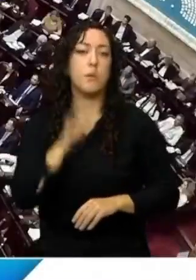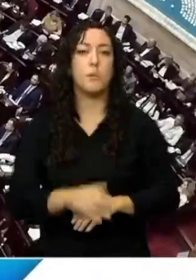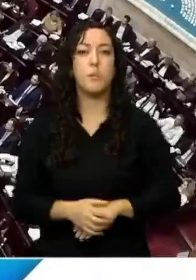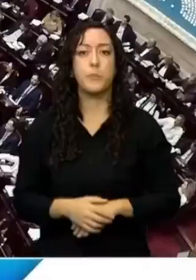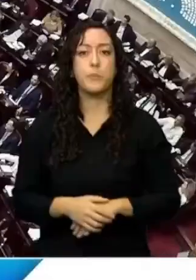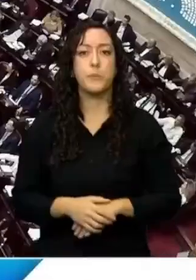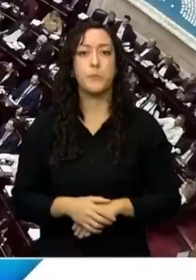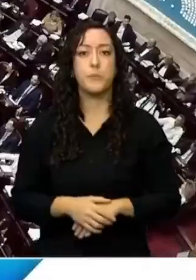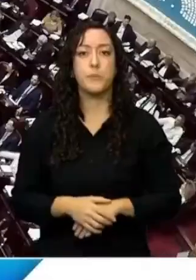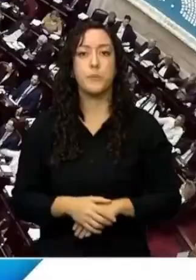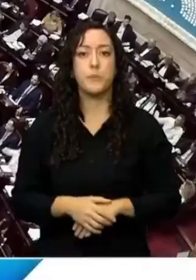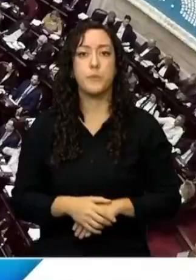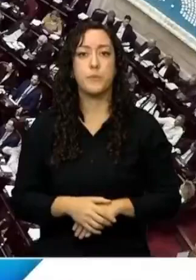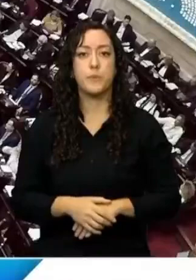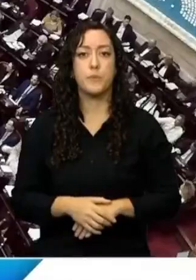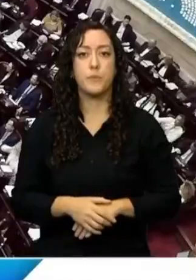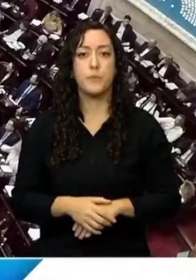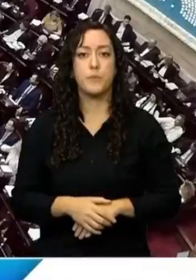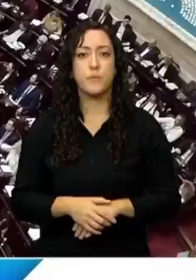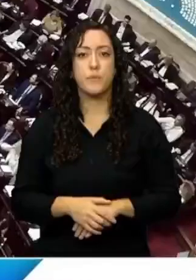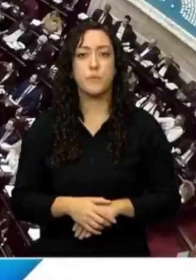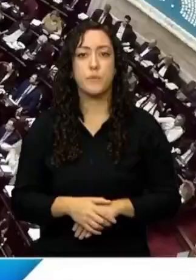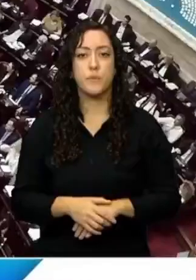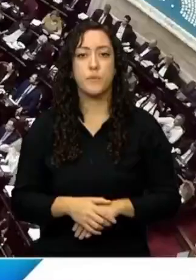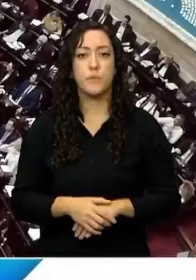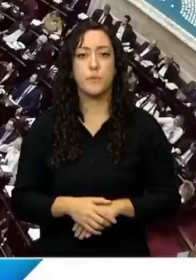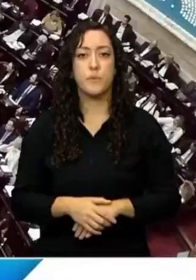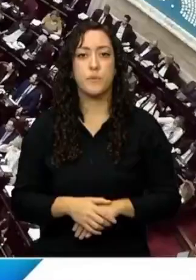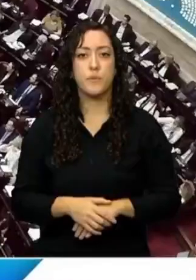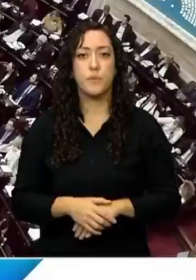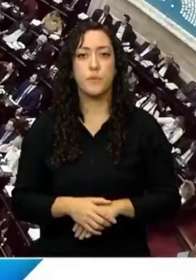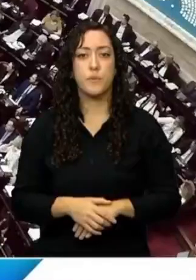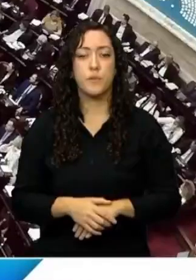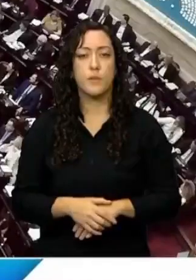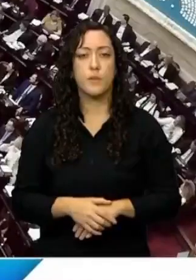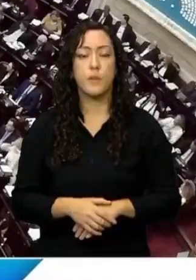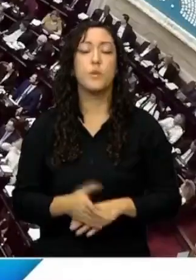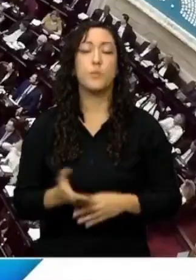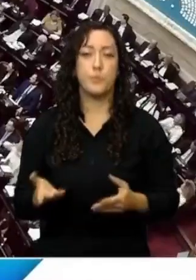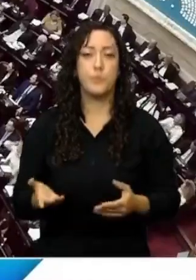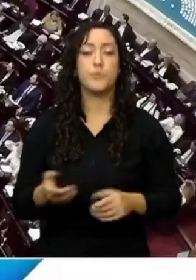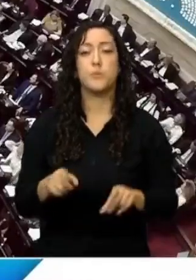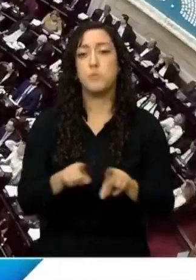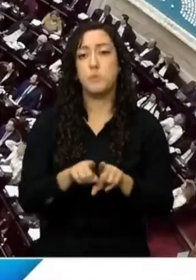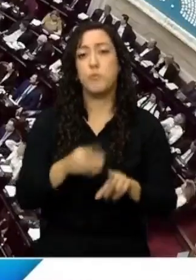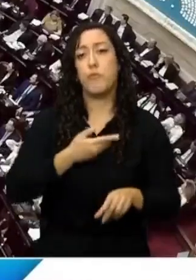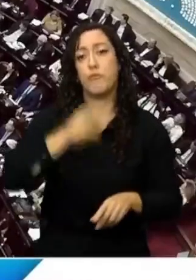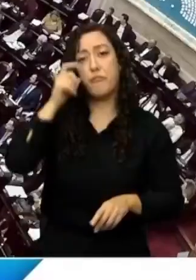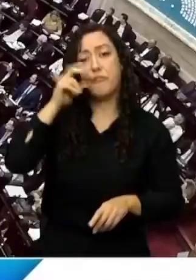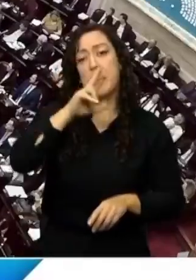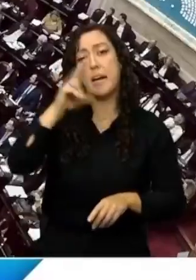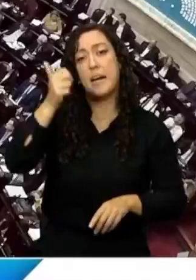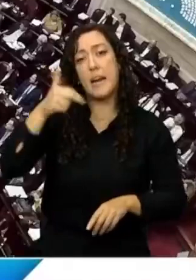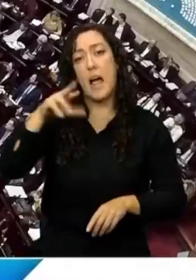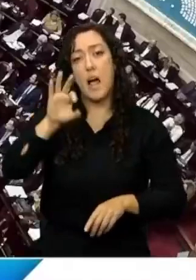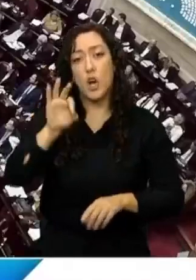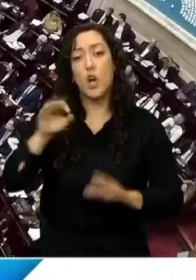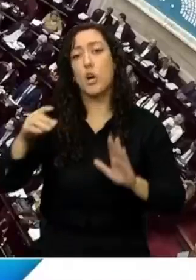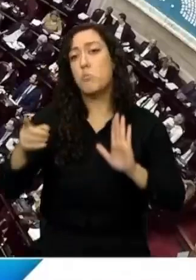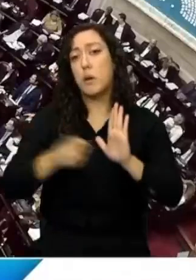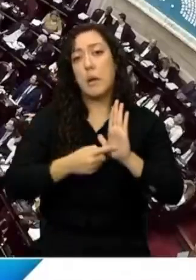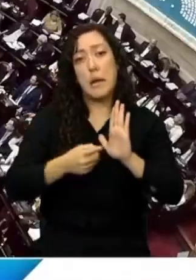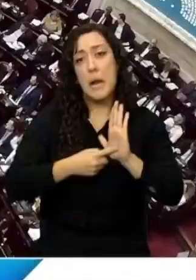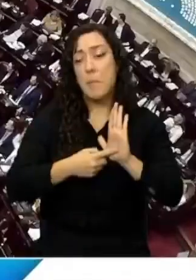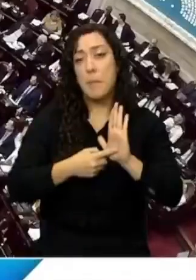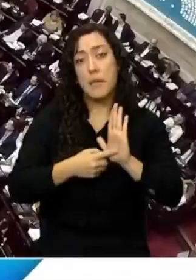los que transitamos hace años por la política, yo lo conocemos muy bien a Maxi Ferraro, no puede discutir muchas cosas, es un tipo honesto. Y lo que está pidiendo es